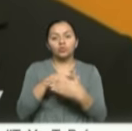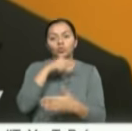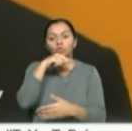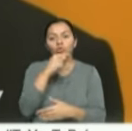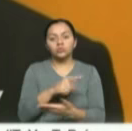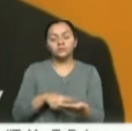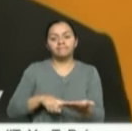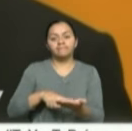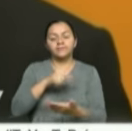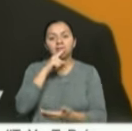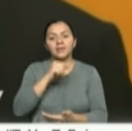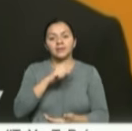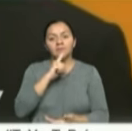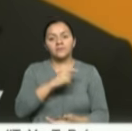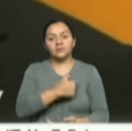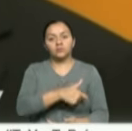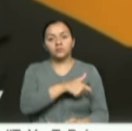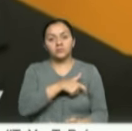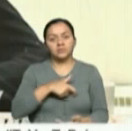Ginebra.